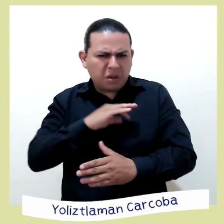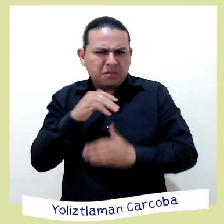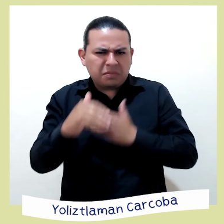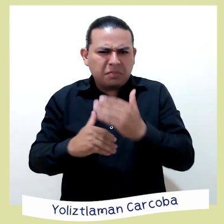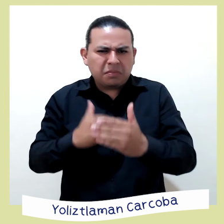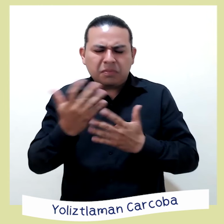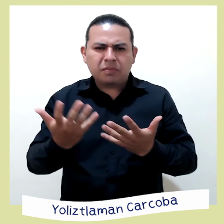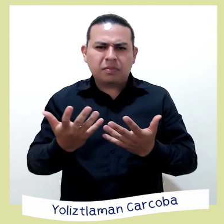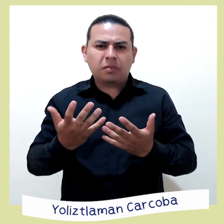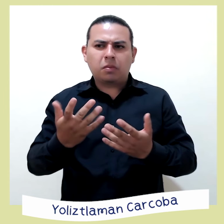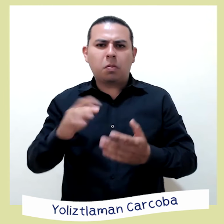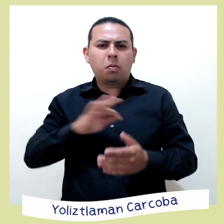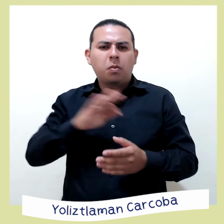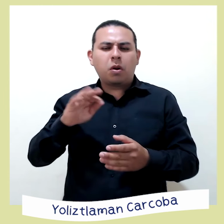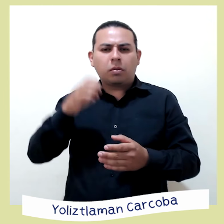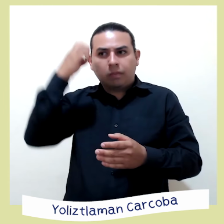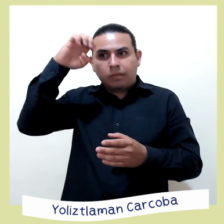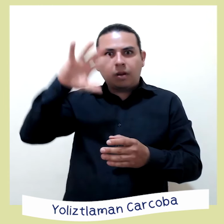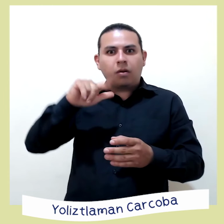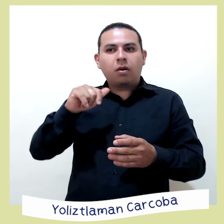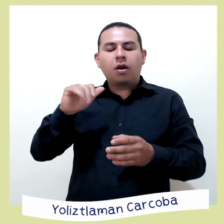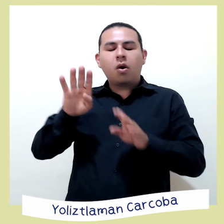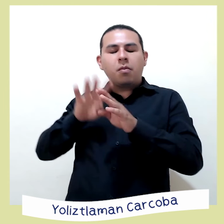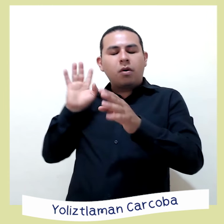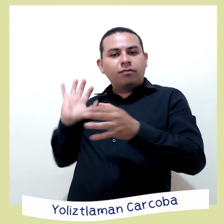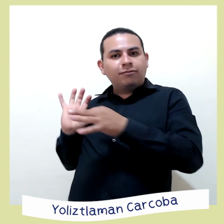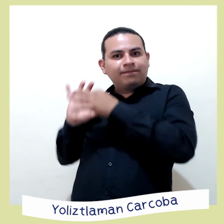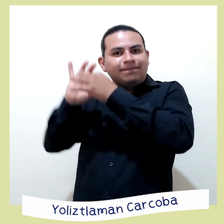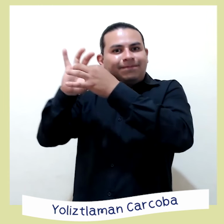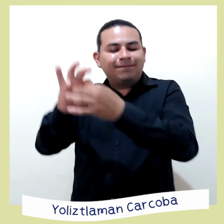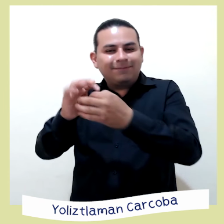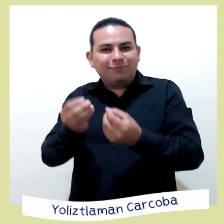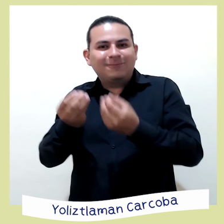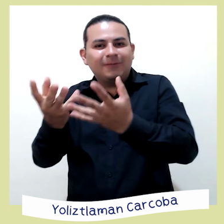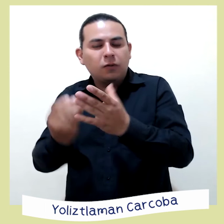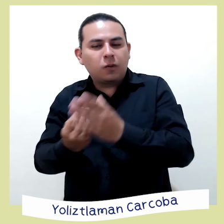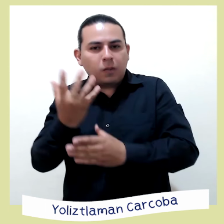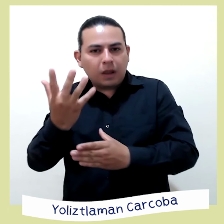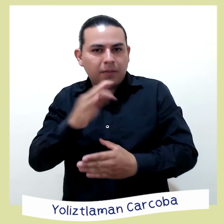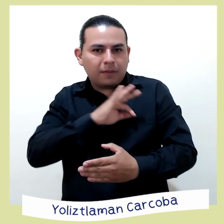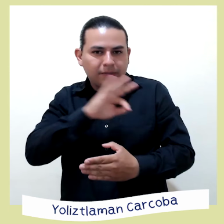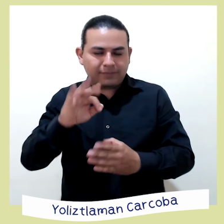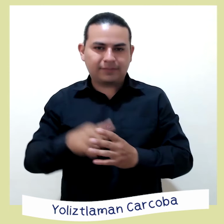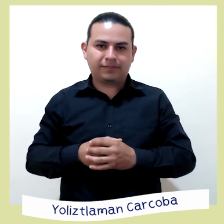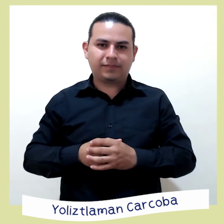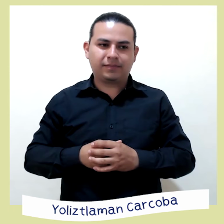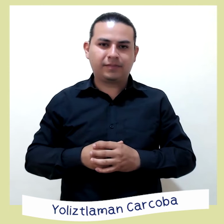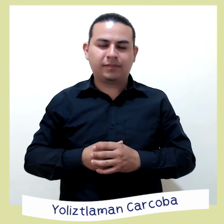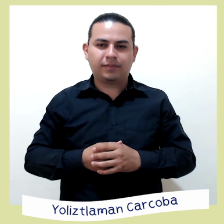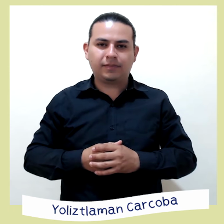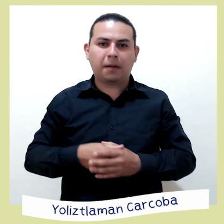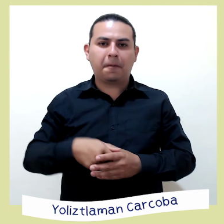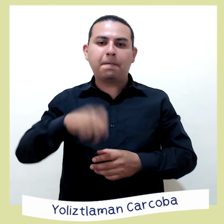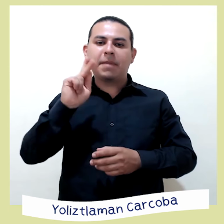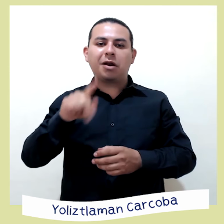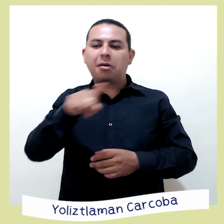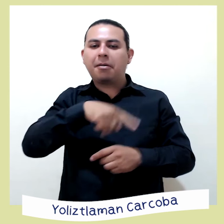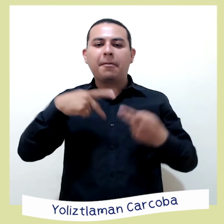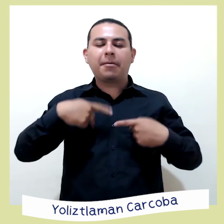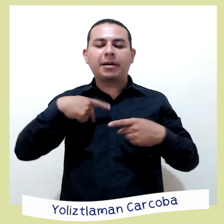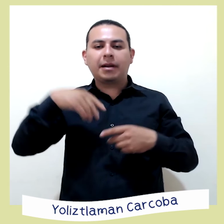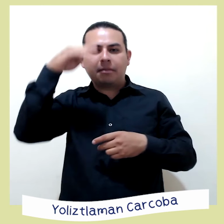un juego nuevo que un perro joven aprenda una experiencia antigua, ¿no?